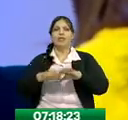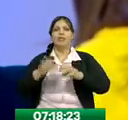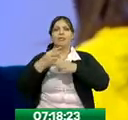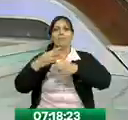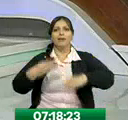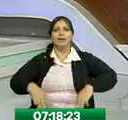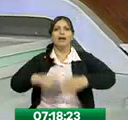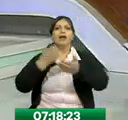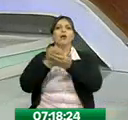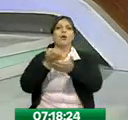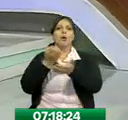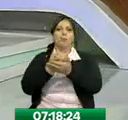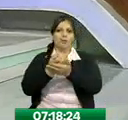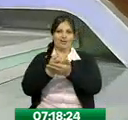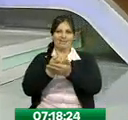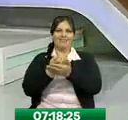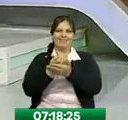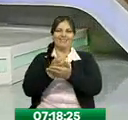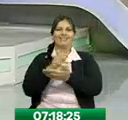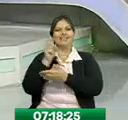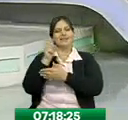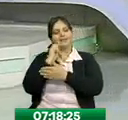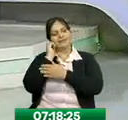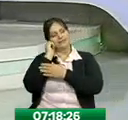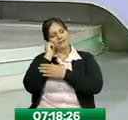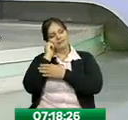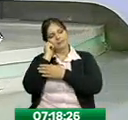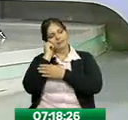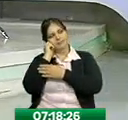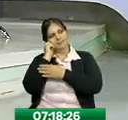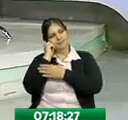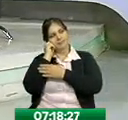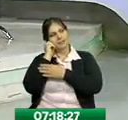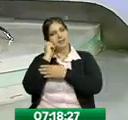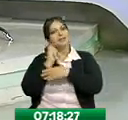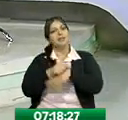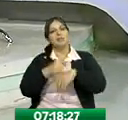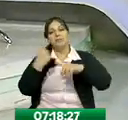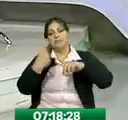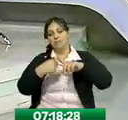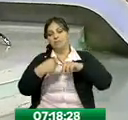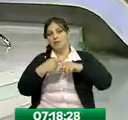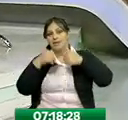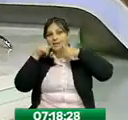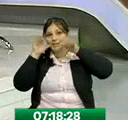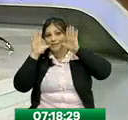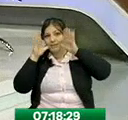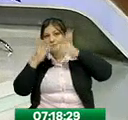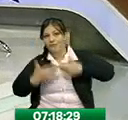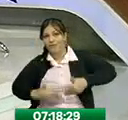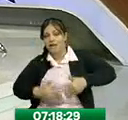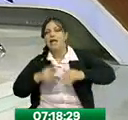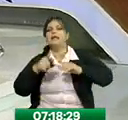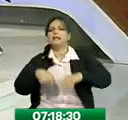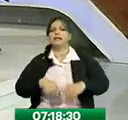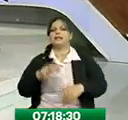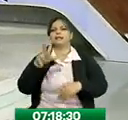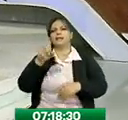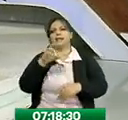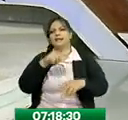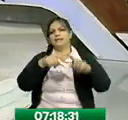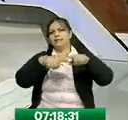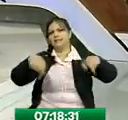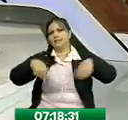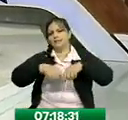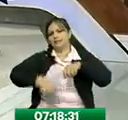canchas. Esperamos hasta fin de año tener entre 300 y 350 canchas ya subidas el proceso. Alrededor de